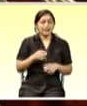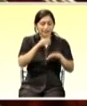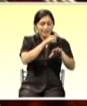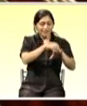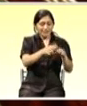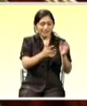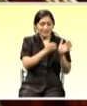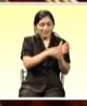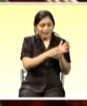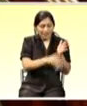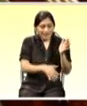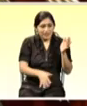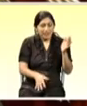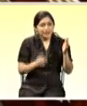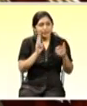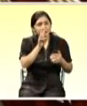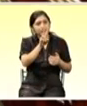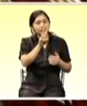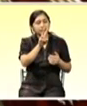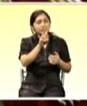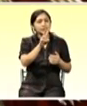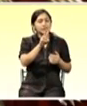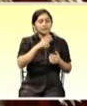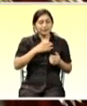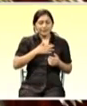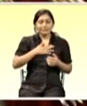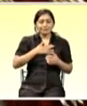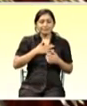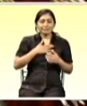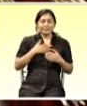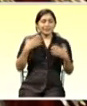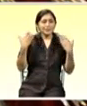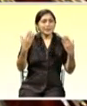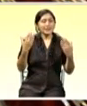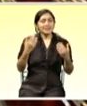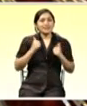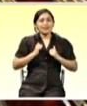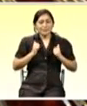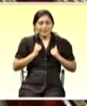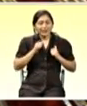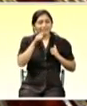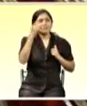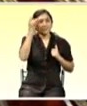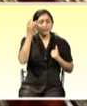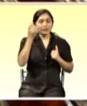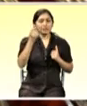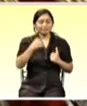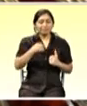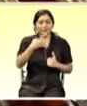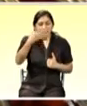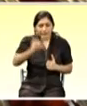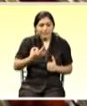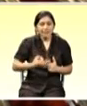me da aliento y me hace esperar el perdón si verdaderamente me arrepiento.